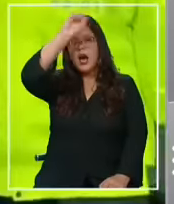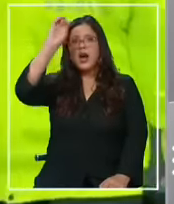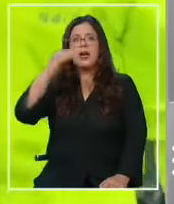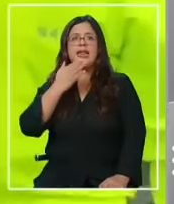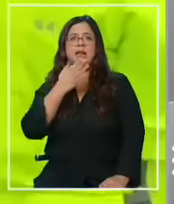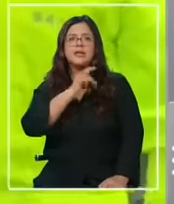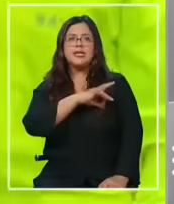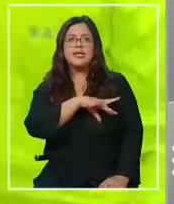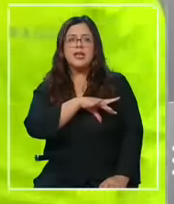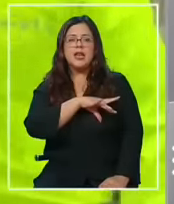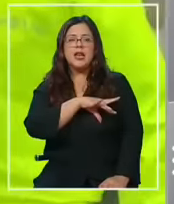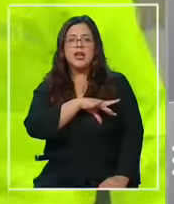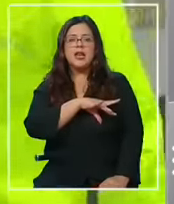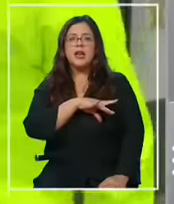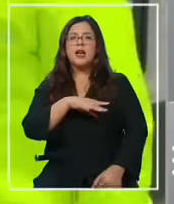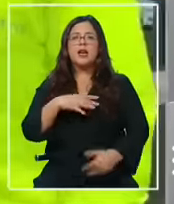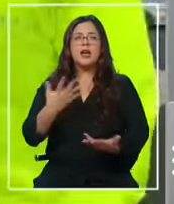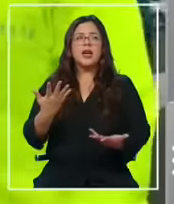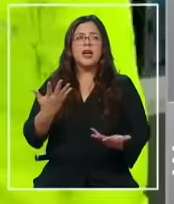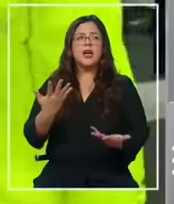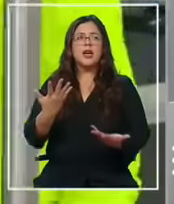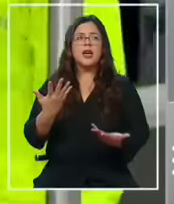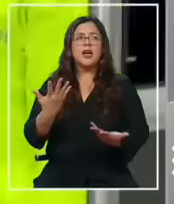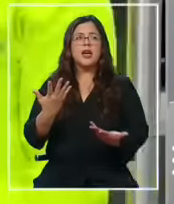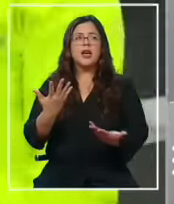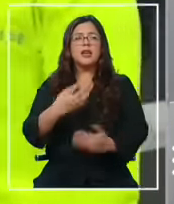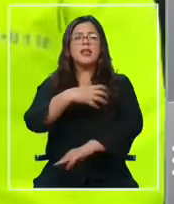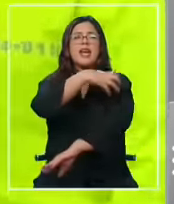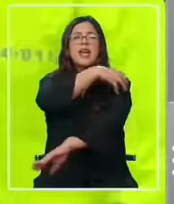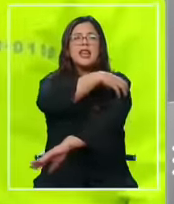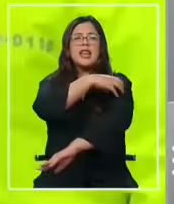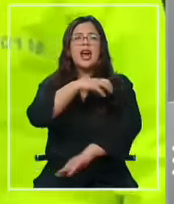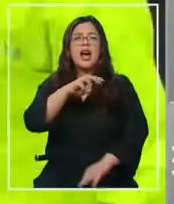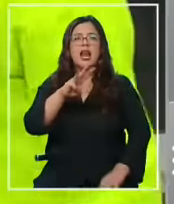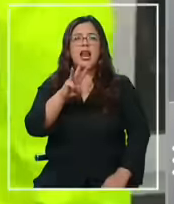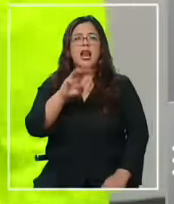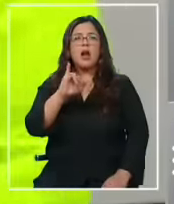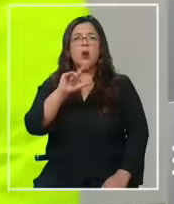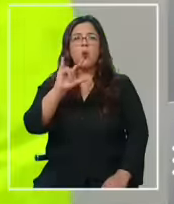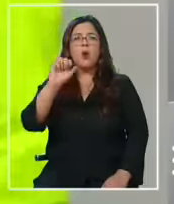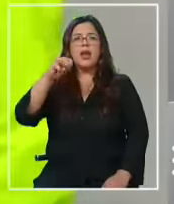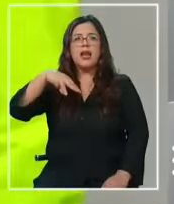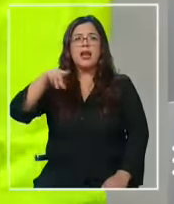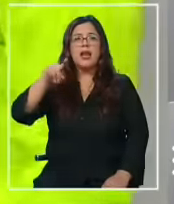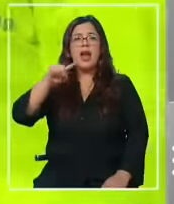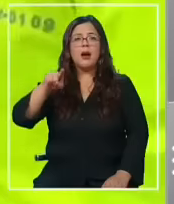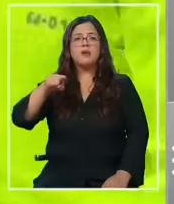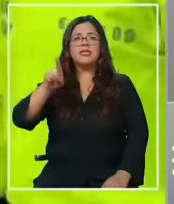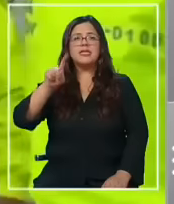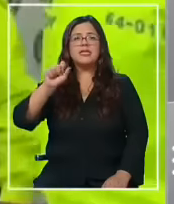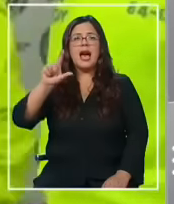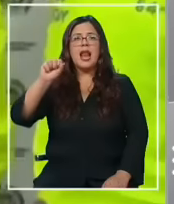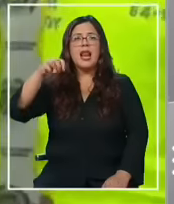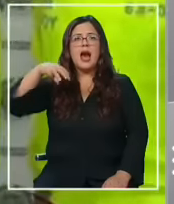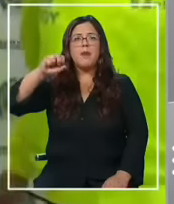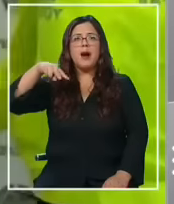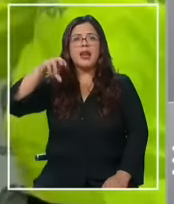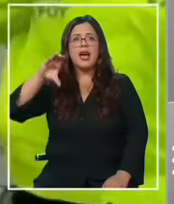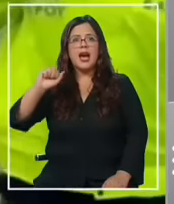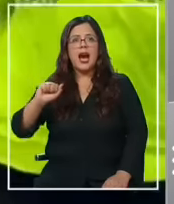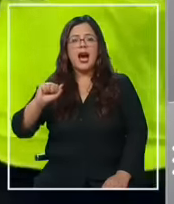de Chile. Hablan el general William Salamanca, director nacional de la Policía de Colombia, y también el director